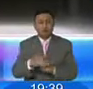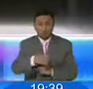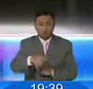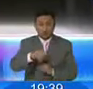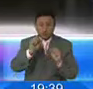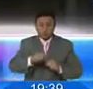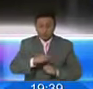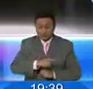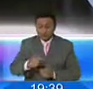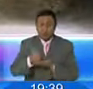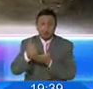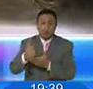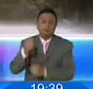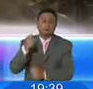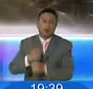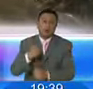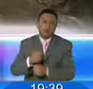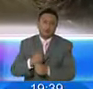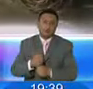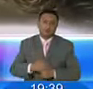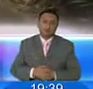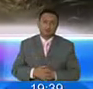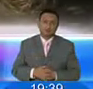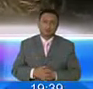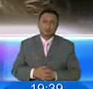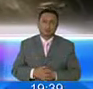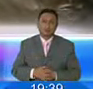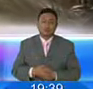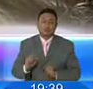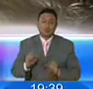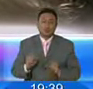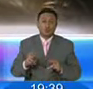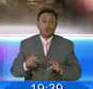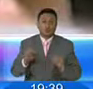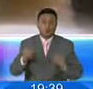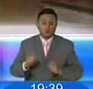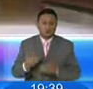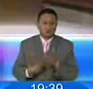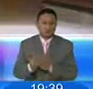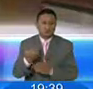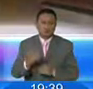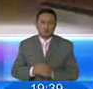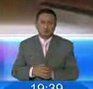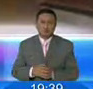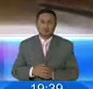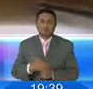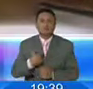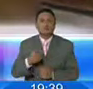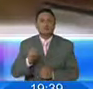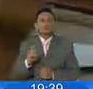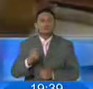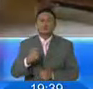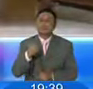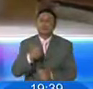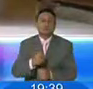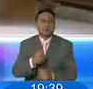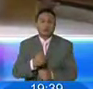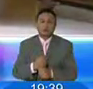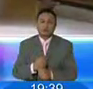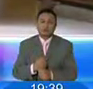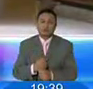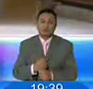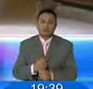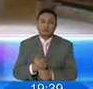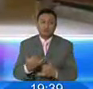nuestros amigos televidentes pueda ayudarla y brindarle la oportunidad de trabajar. Un empleo, eso es lo que más pido, un empleo, porque